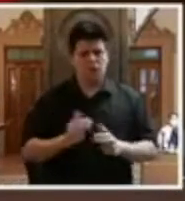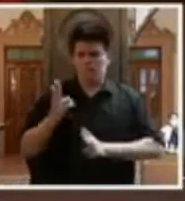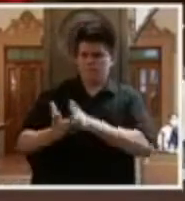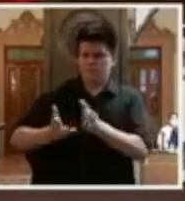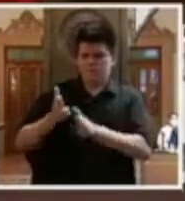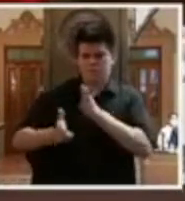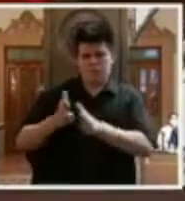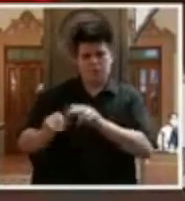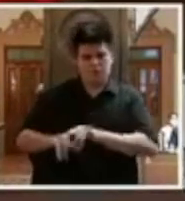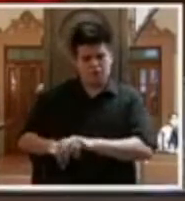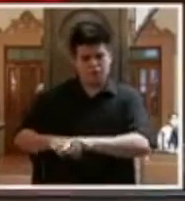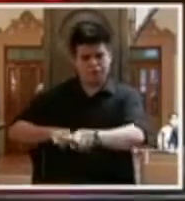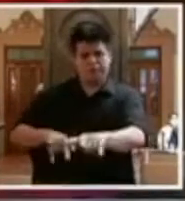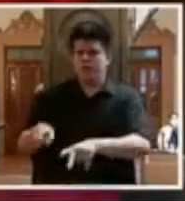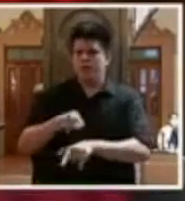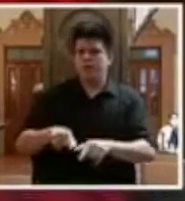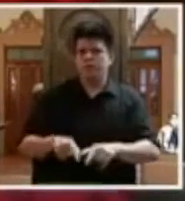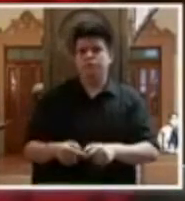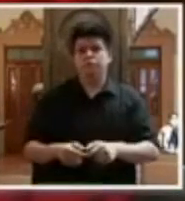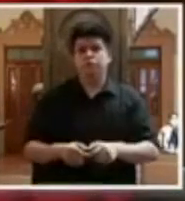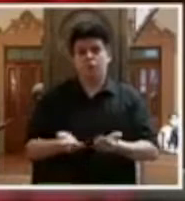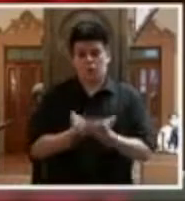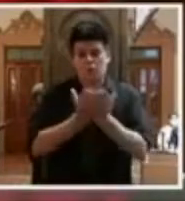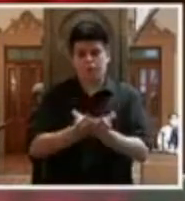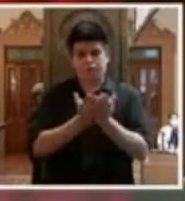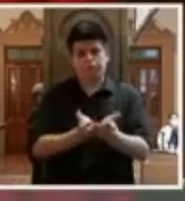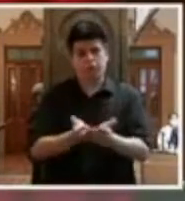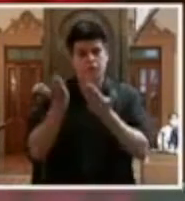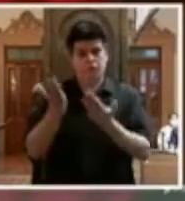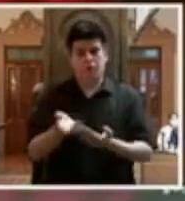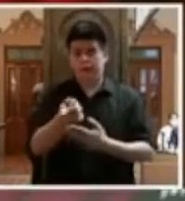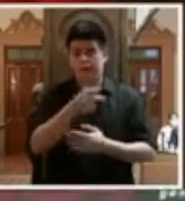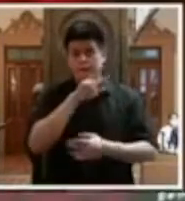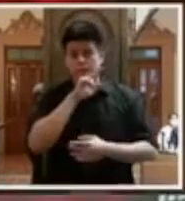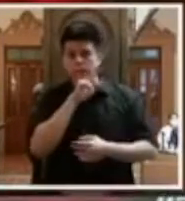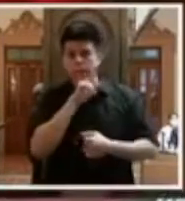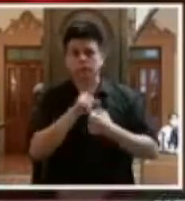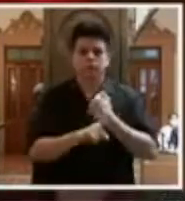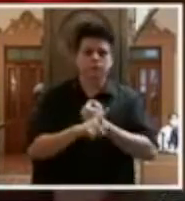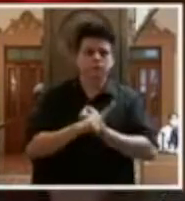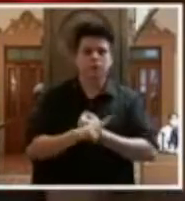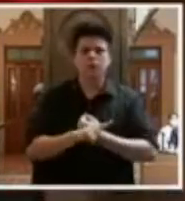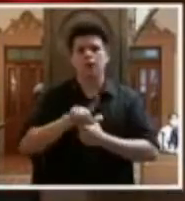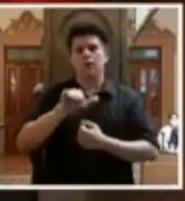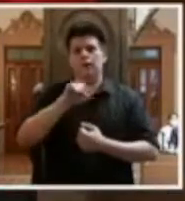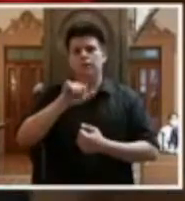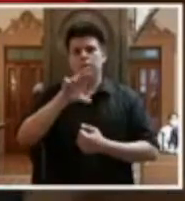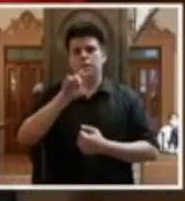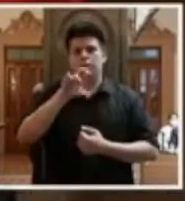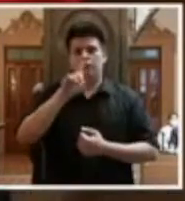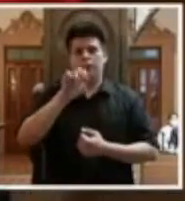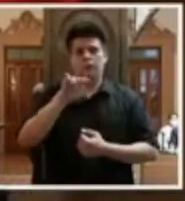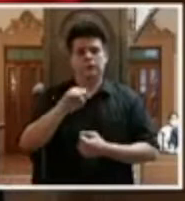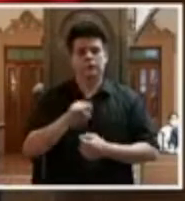que el puerto, él nos explicaba de la problemática de Lázaro Cárdenas, no queremos que vaya a haber un problema Lázaro Cárdenas, porque